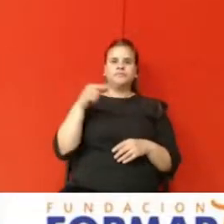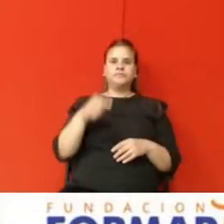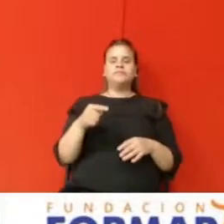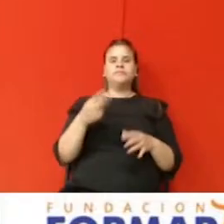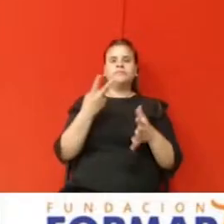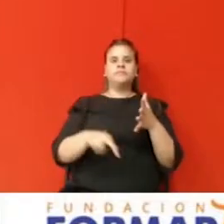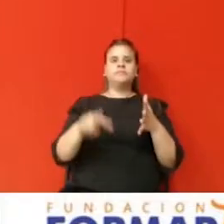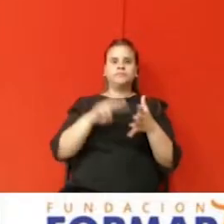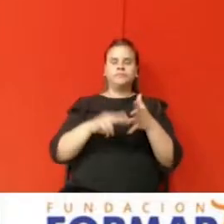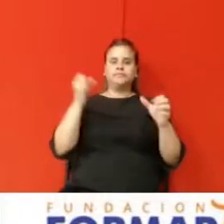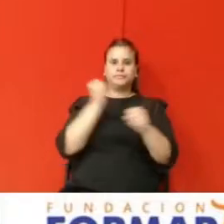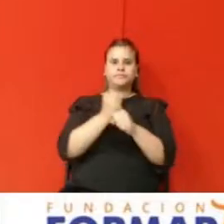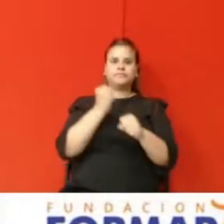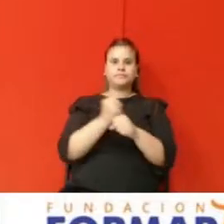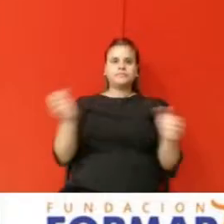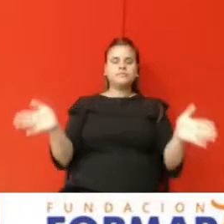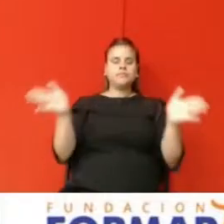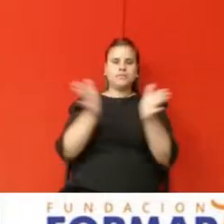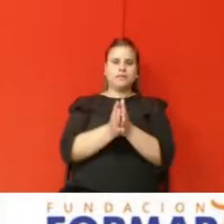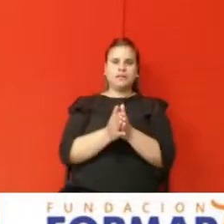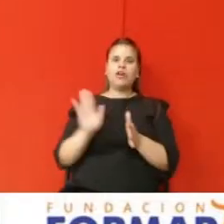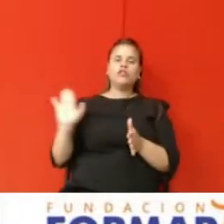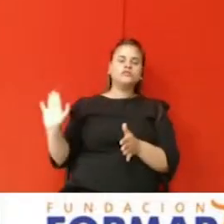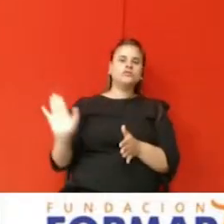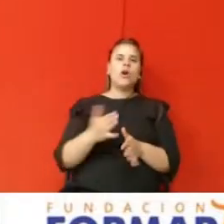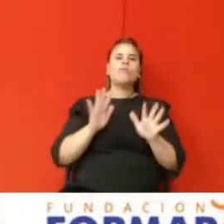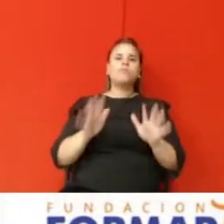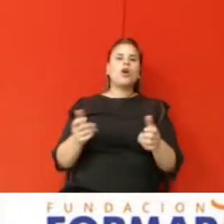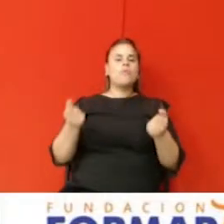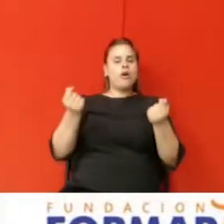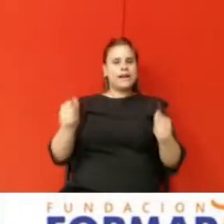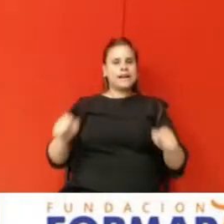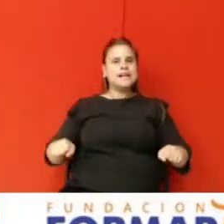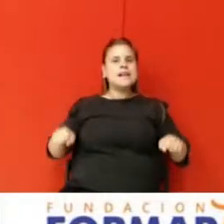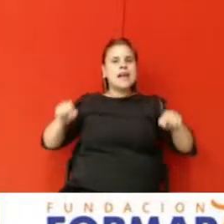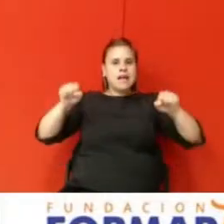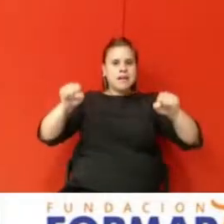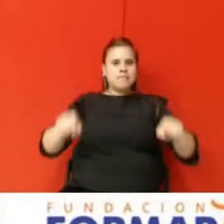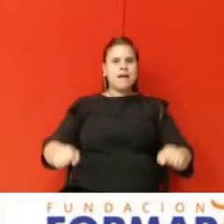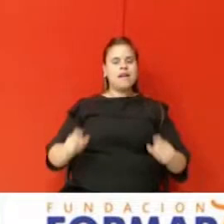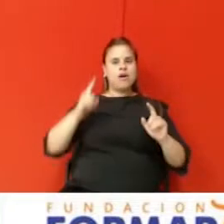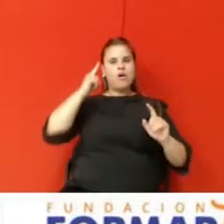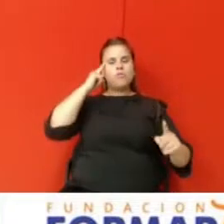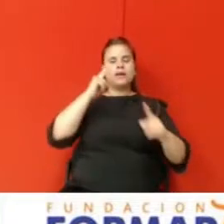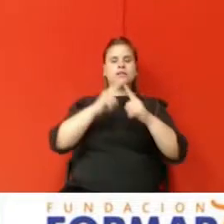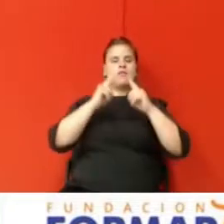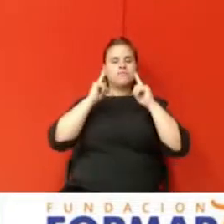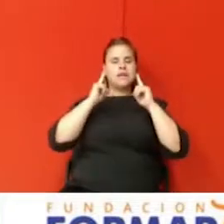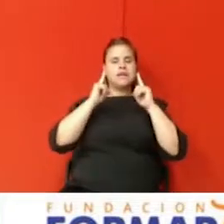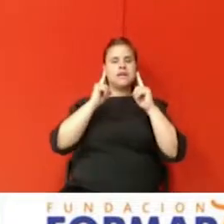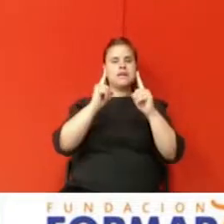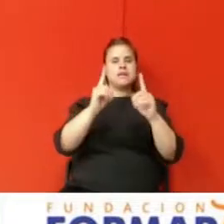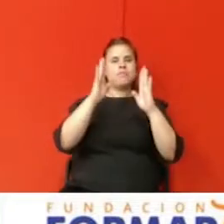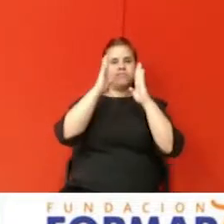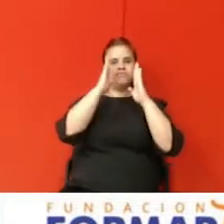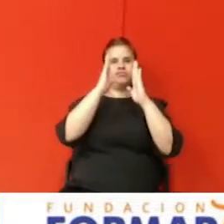trabajo interdisciplinario, que todos tenemos que remar, todos tenemos que trabajar para el mismo lado con un objetivo en común,